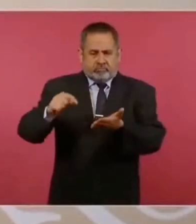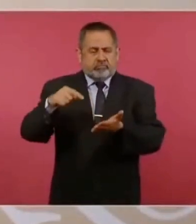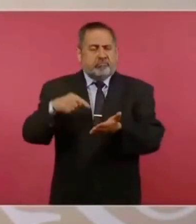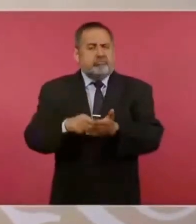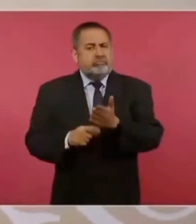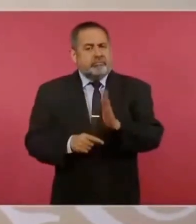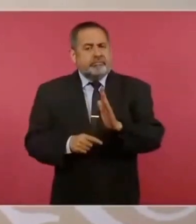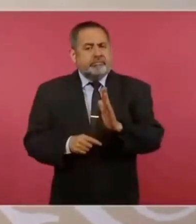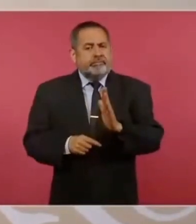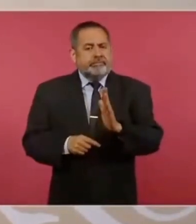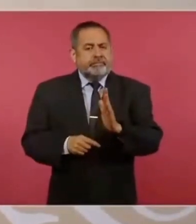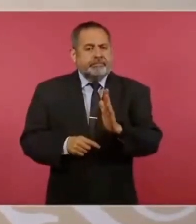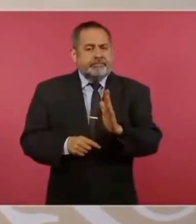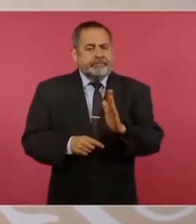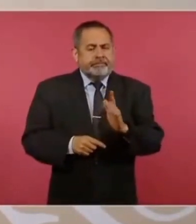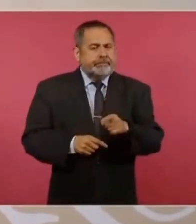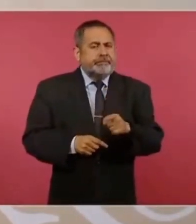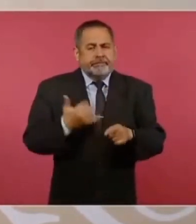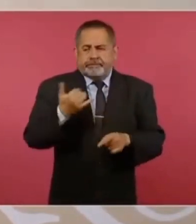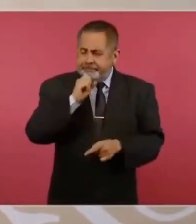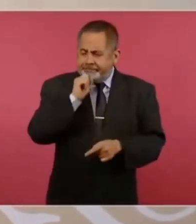y todavía no estoy